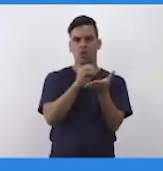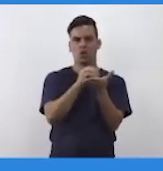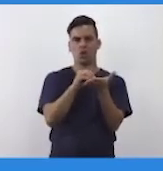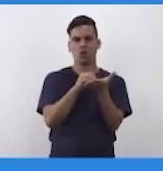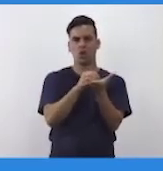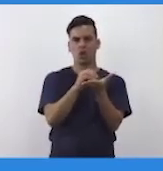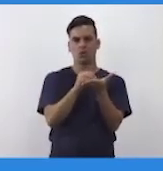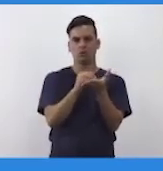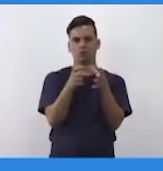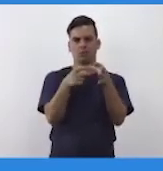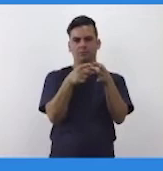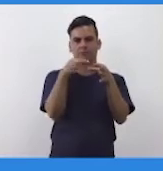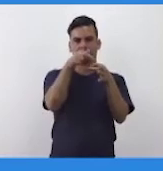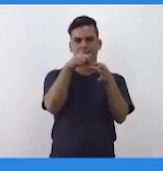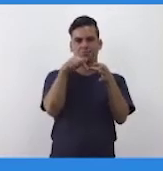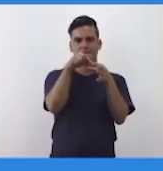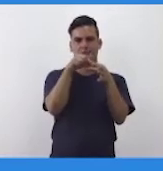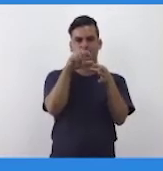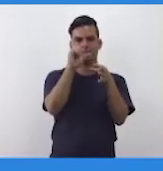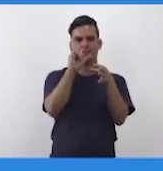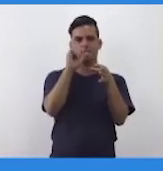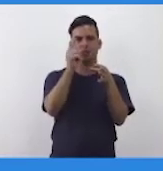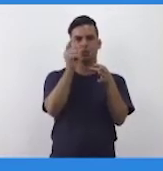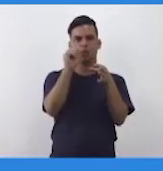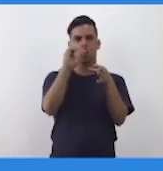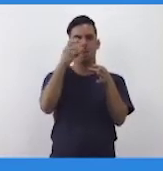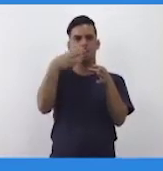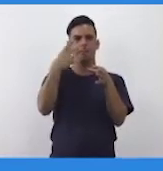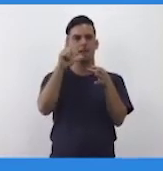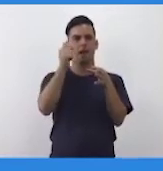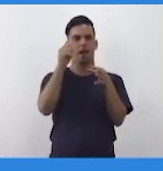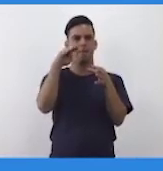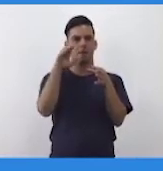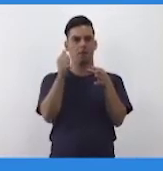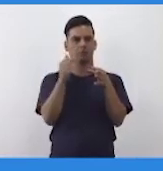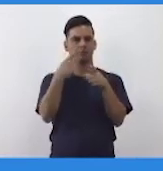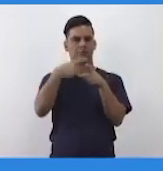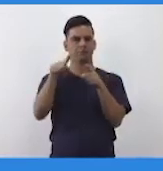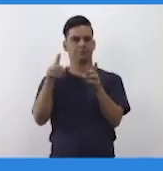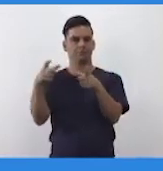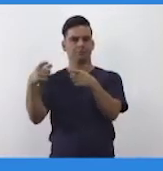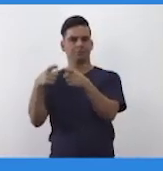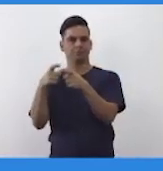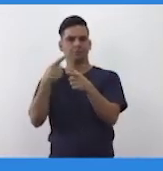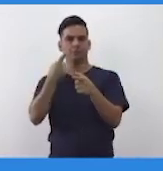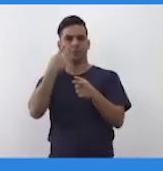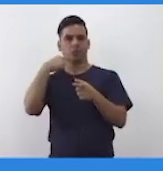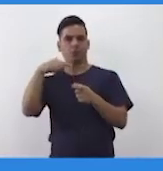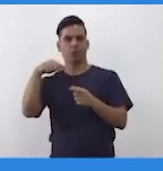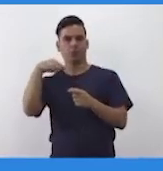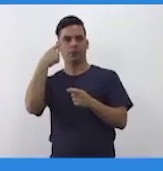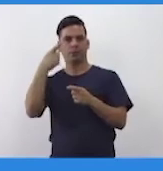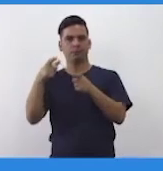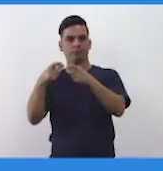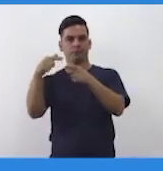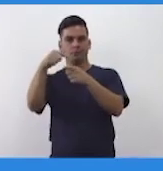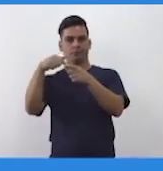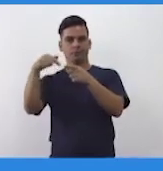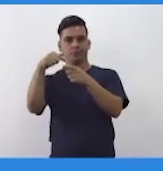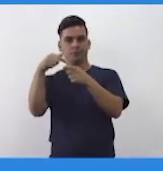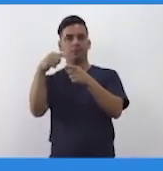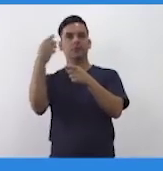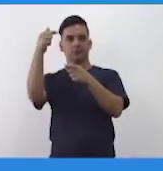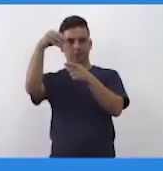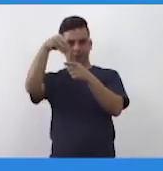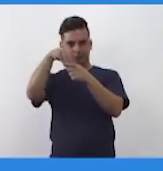el citoplasma. En el caso de la respiración aerobia, ocurre en el citoplasma y mitocondria.